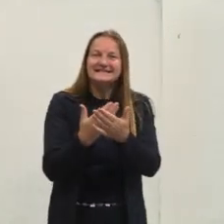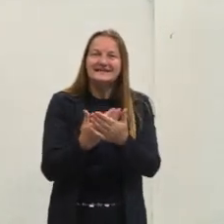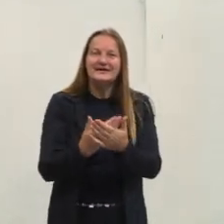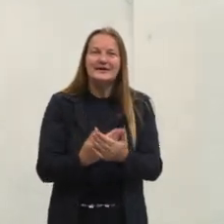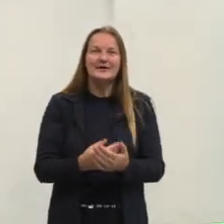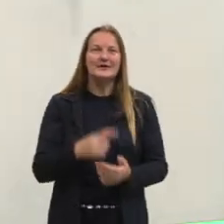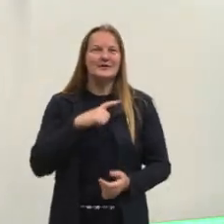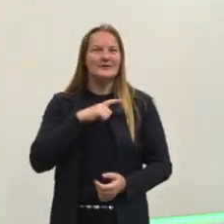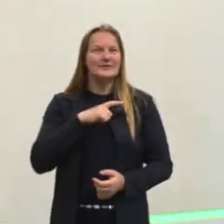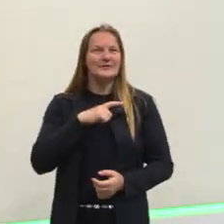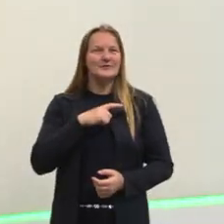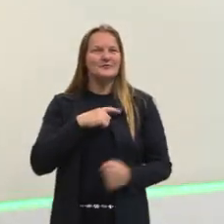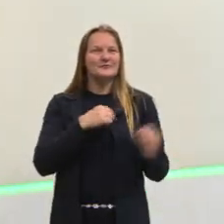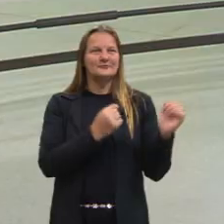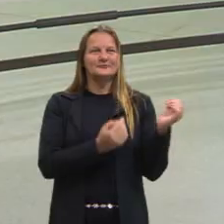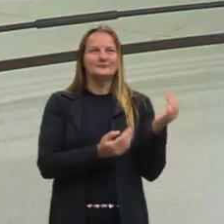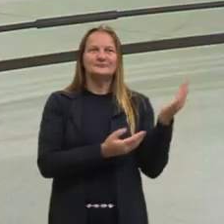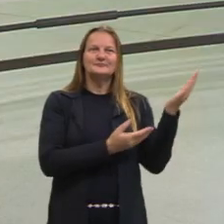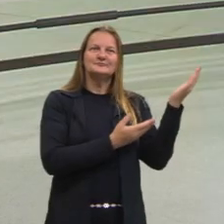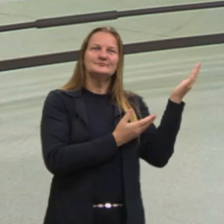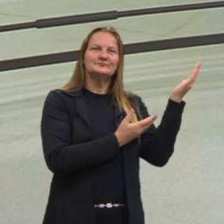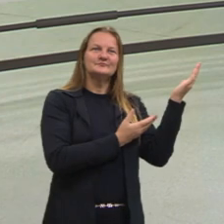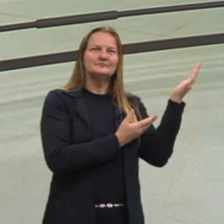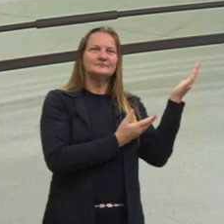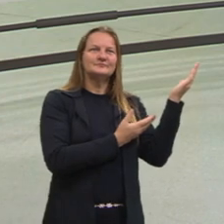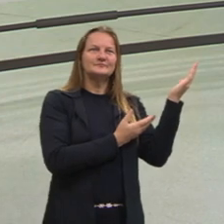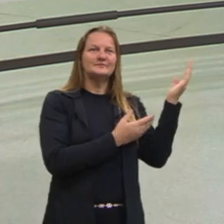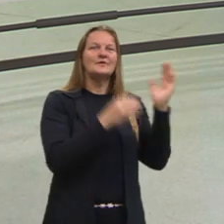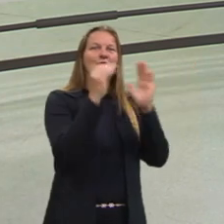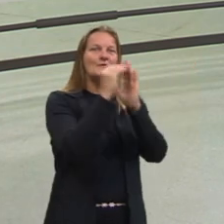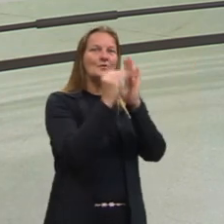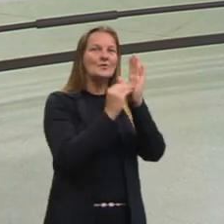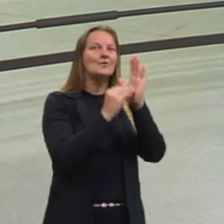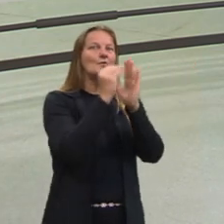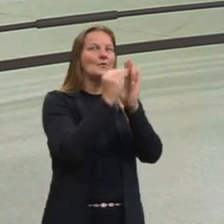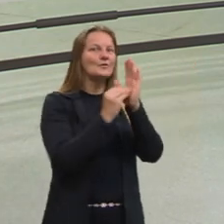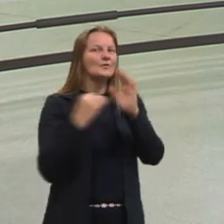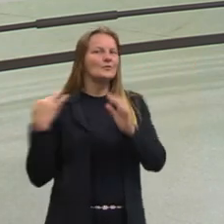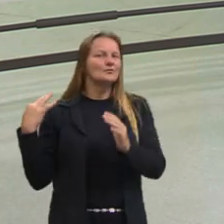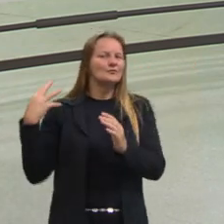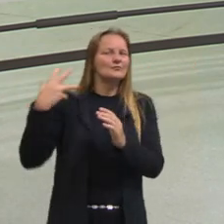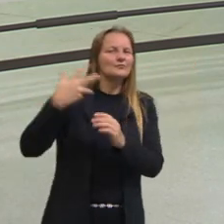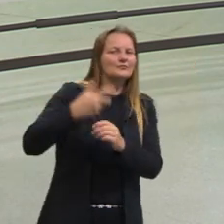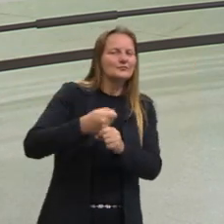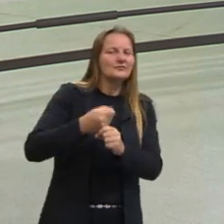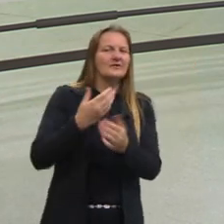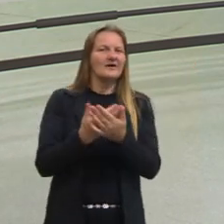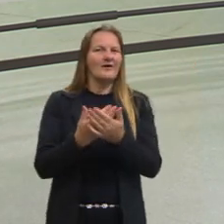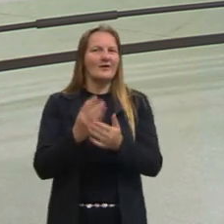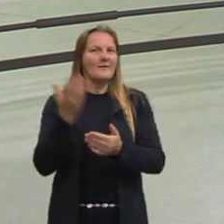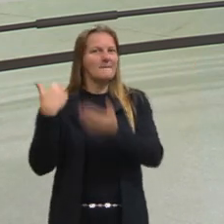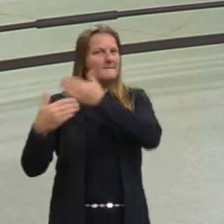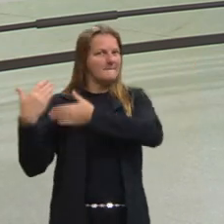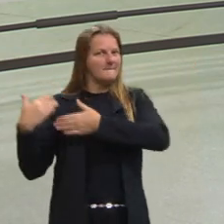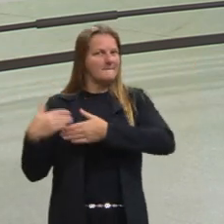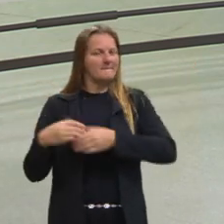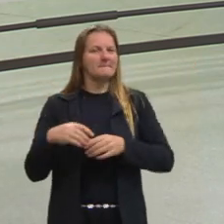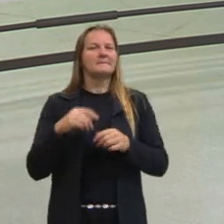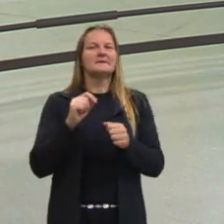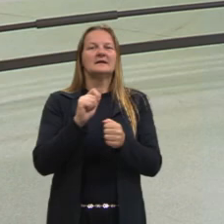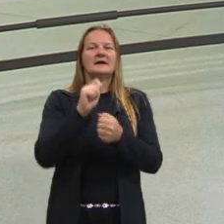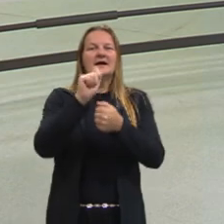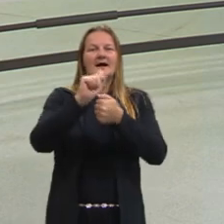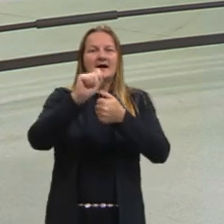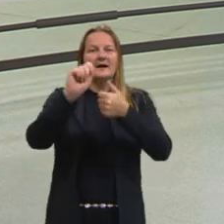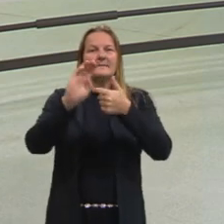repasso de un contenido que trabajamos en clase pasada, que es el alfabeto.